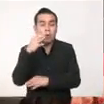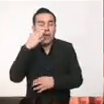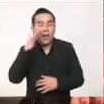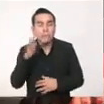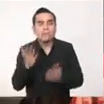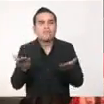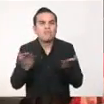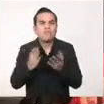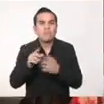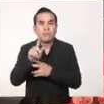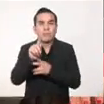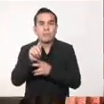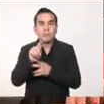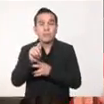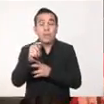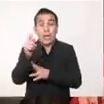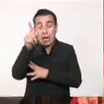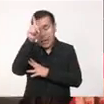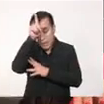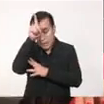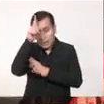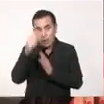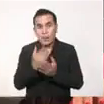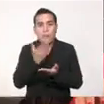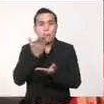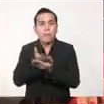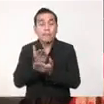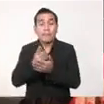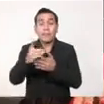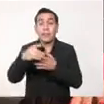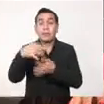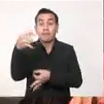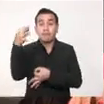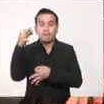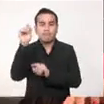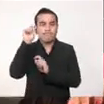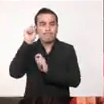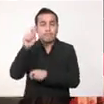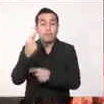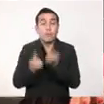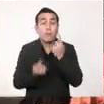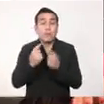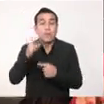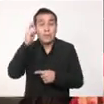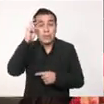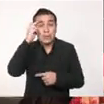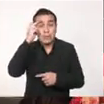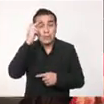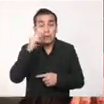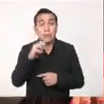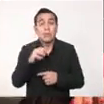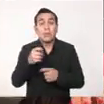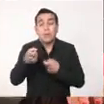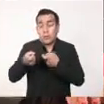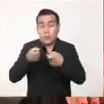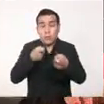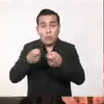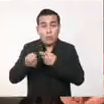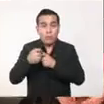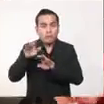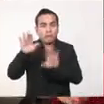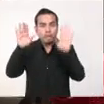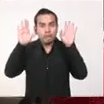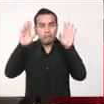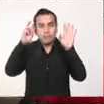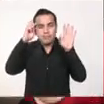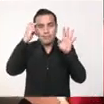hizo el Tribunal Federal Alemán cuando le presentaron las demandas. ¿Cuáles son las medidas? Eso se llama modulación de sentencias, que